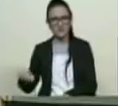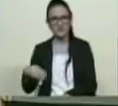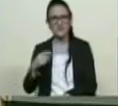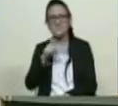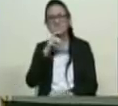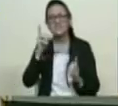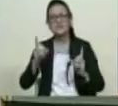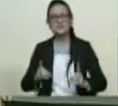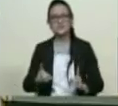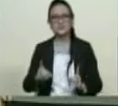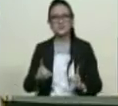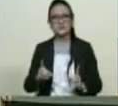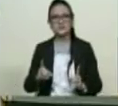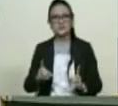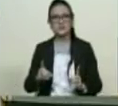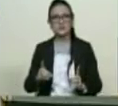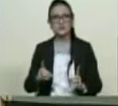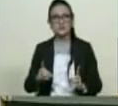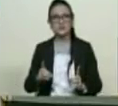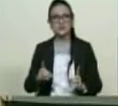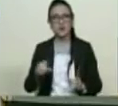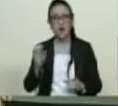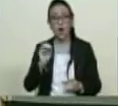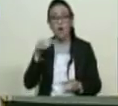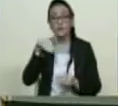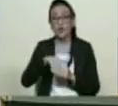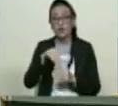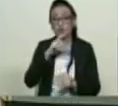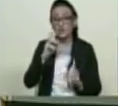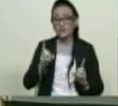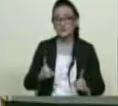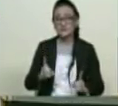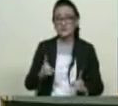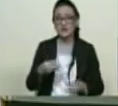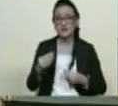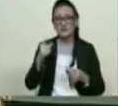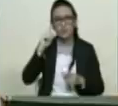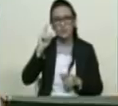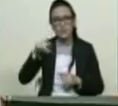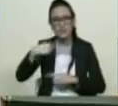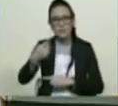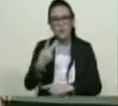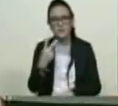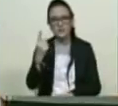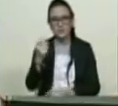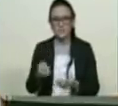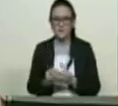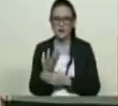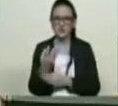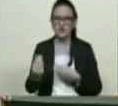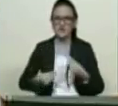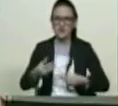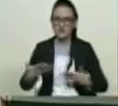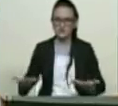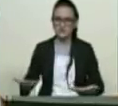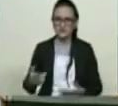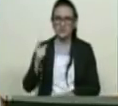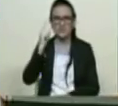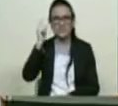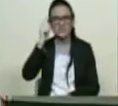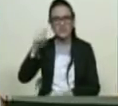¿Quién decide quién es presidente? ¿Un golpe de Estado o los votos? ¿Qué van a hacer un día después, el 21 de mayo? ¿Qué van a hacer un día